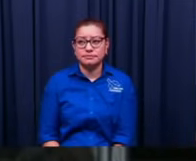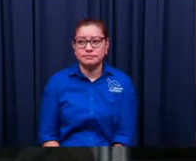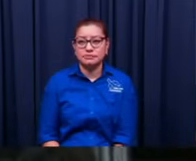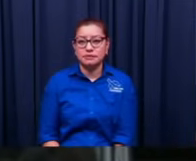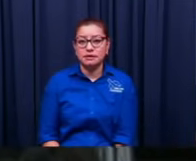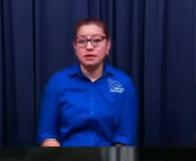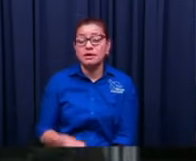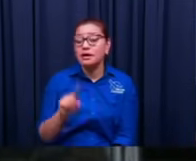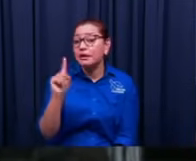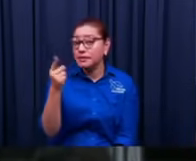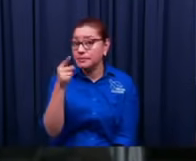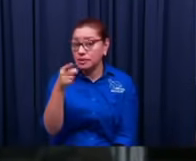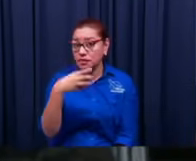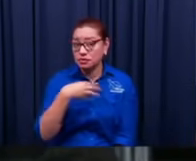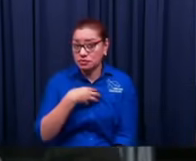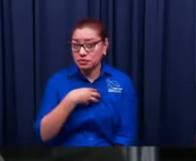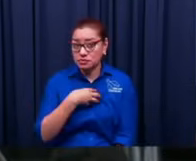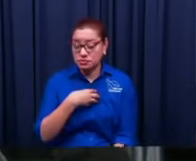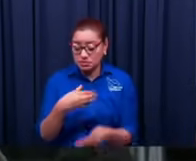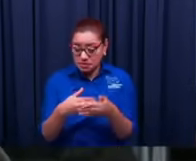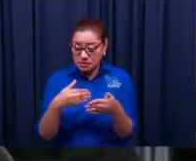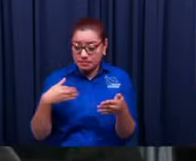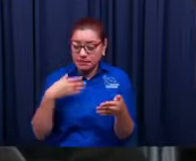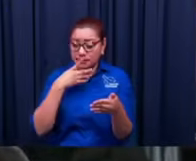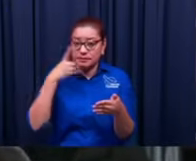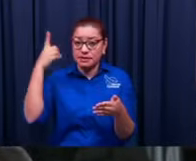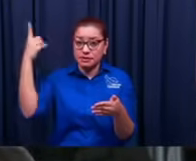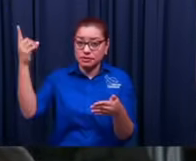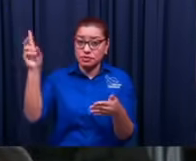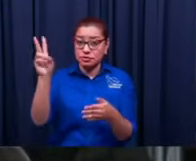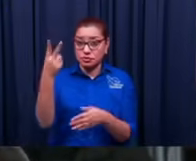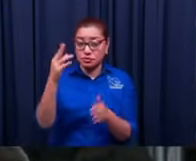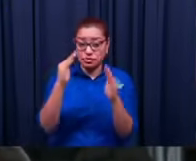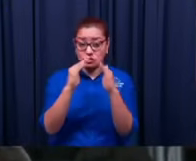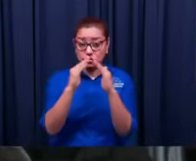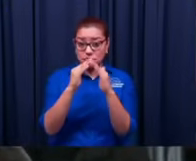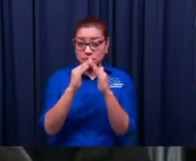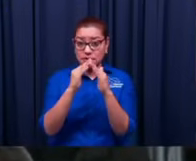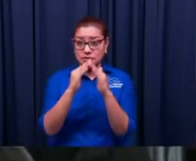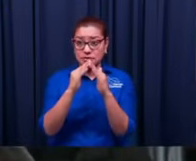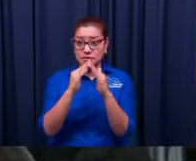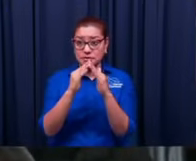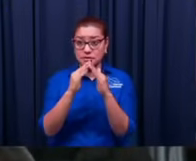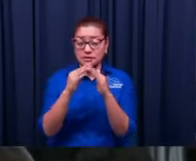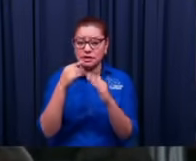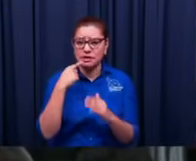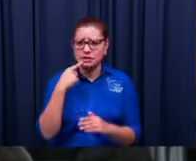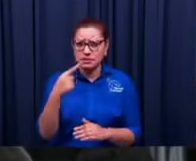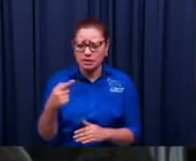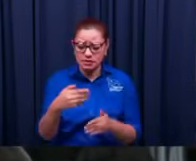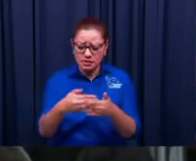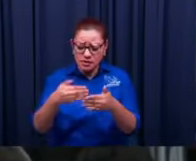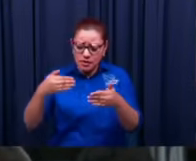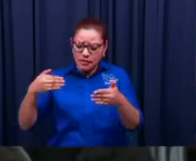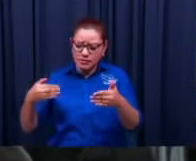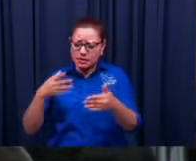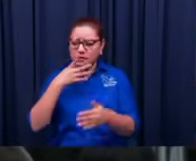Primero, apártate tú, desde luego. Pero aparta tu casa para Dios y que empieza a confesar eso.